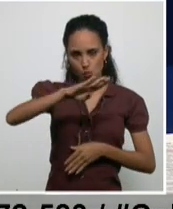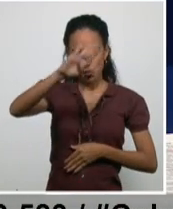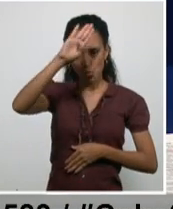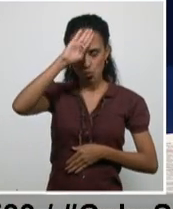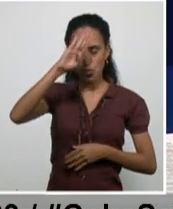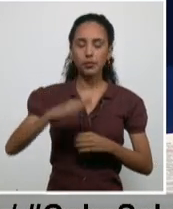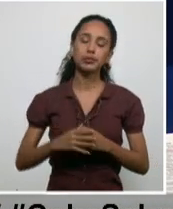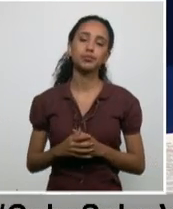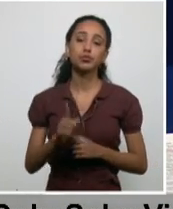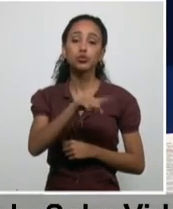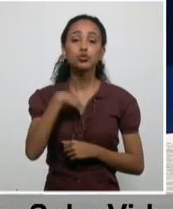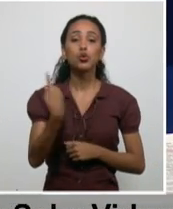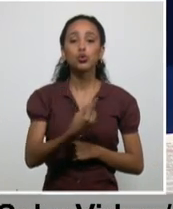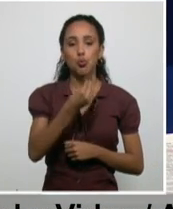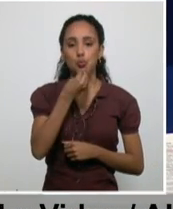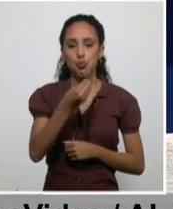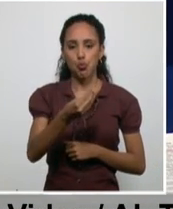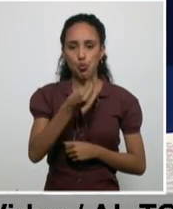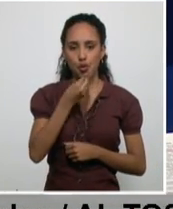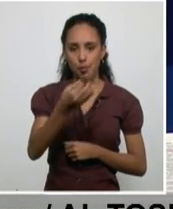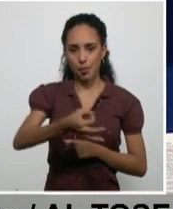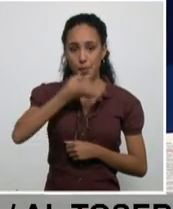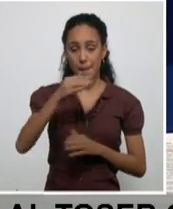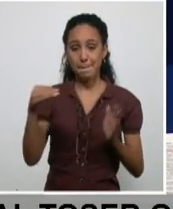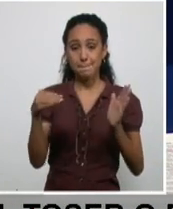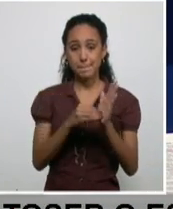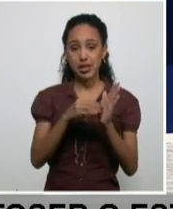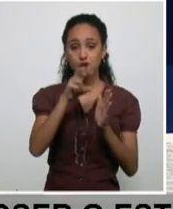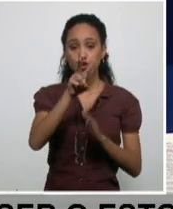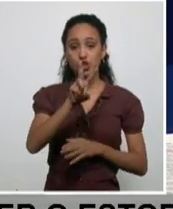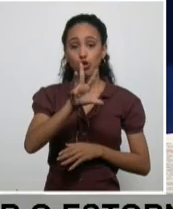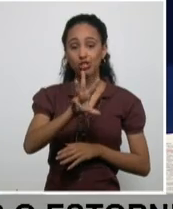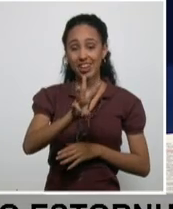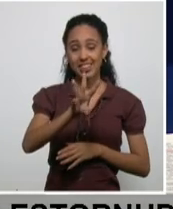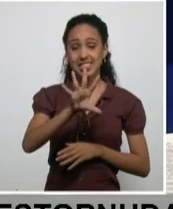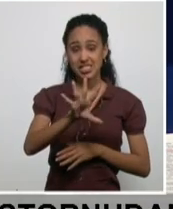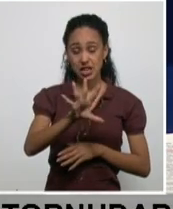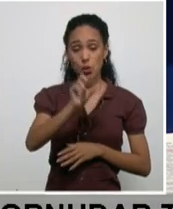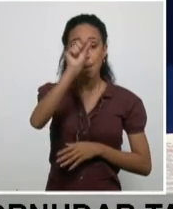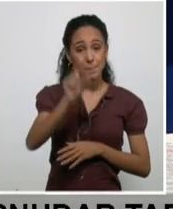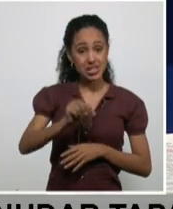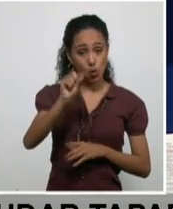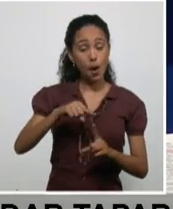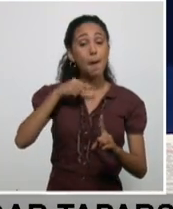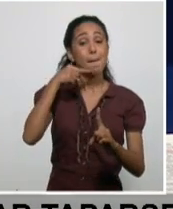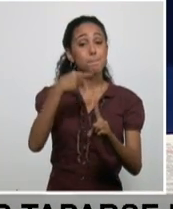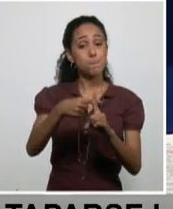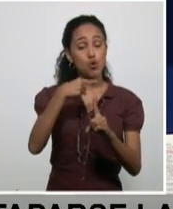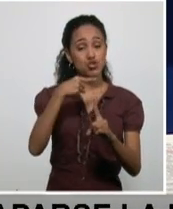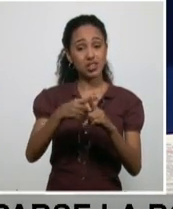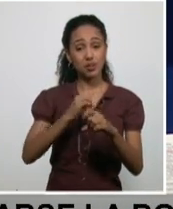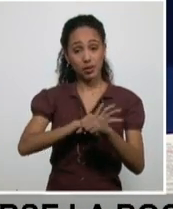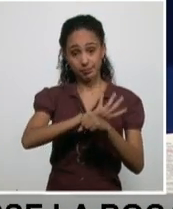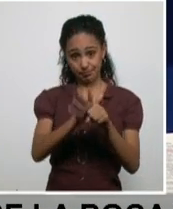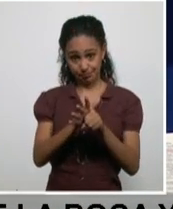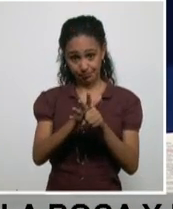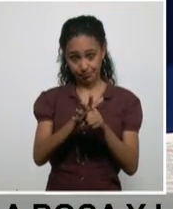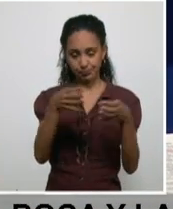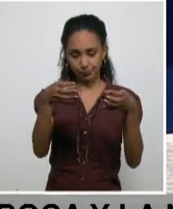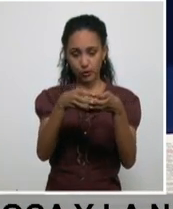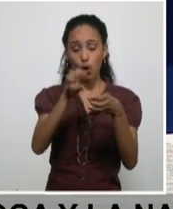nosotros podemos decir que de los 1.235 casos que se han confirmado, el